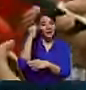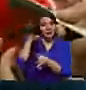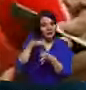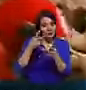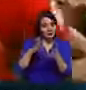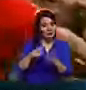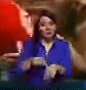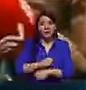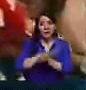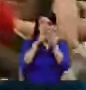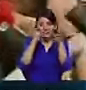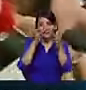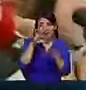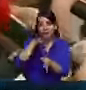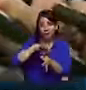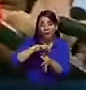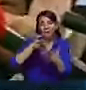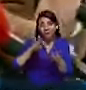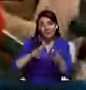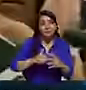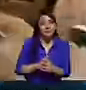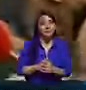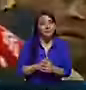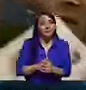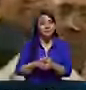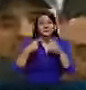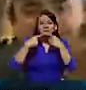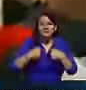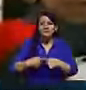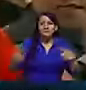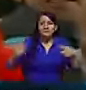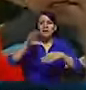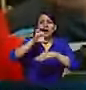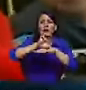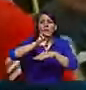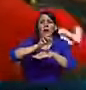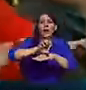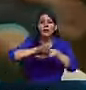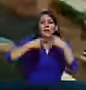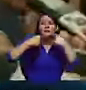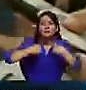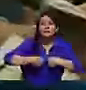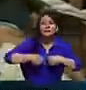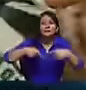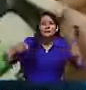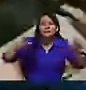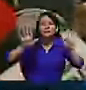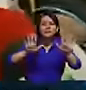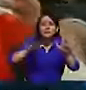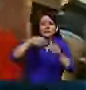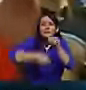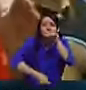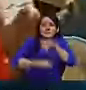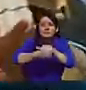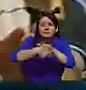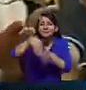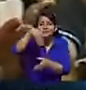yo en la mañana. Y para decirles al Ecuador entero, no se queden en